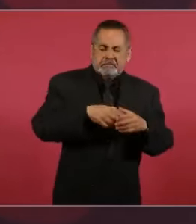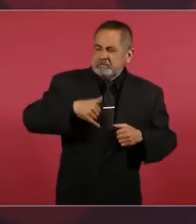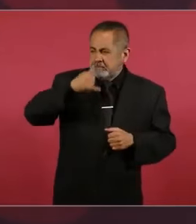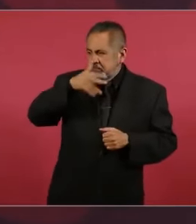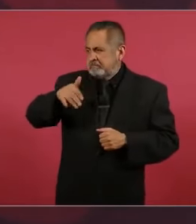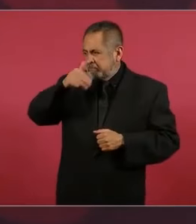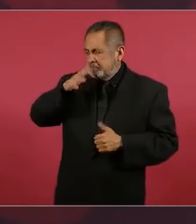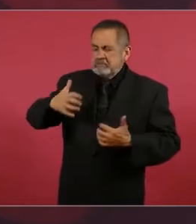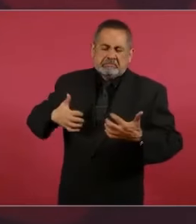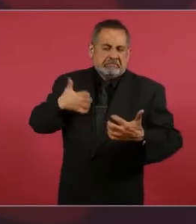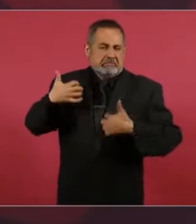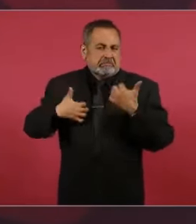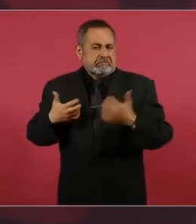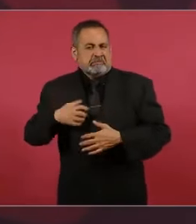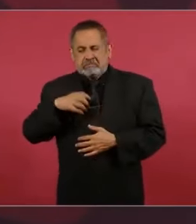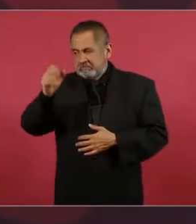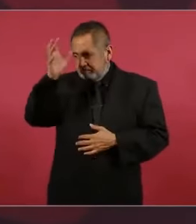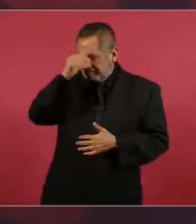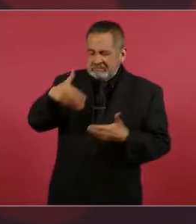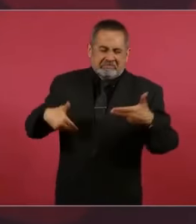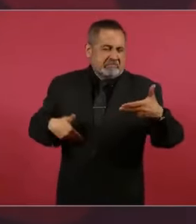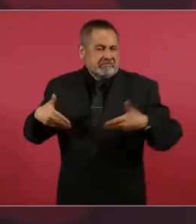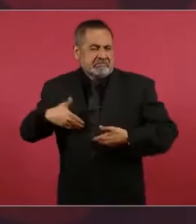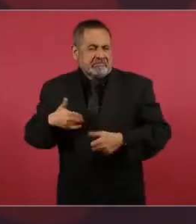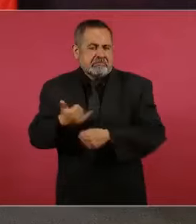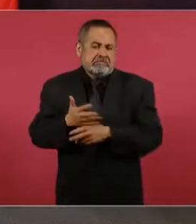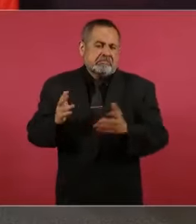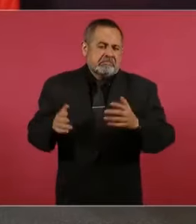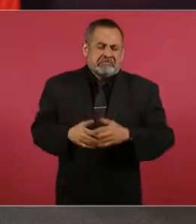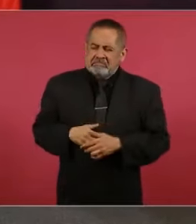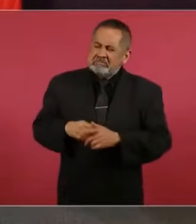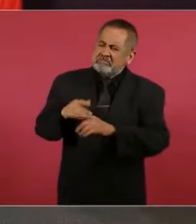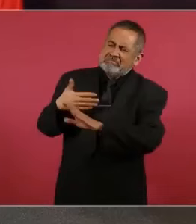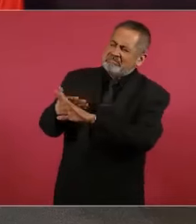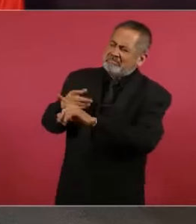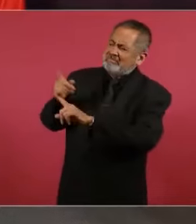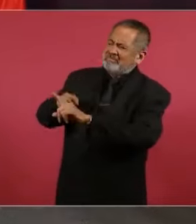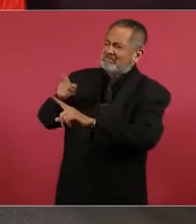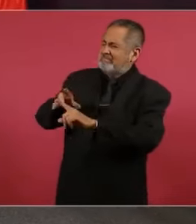protesta, la inconformidad, la crítica